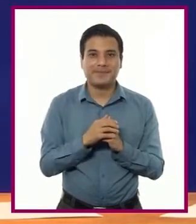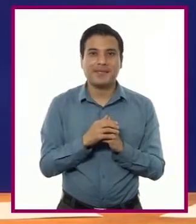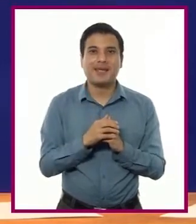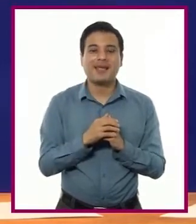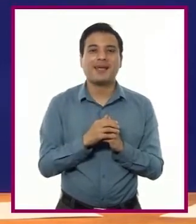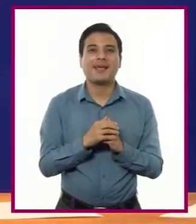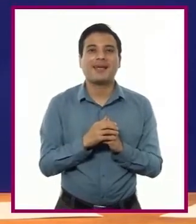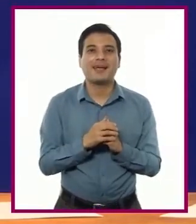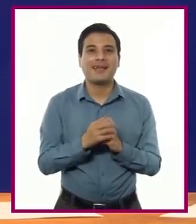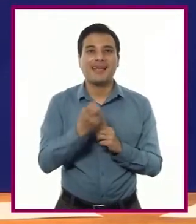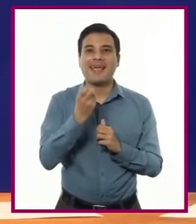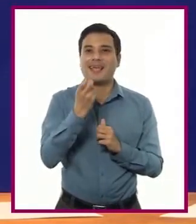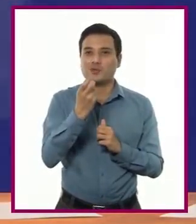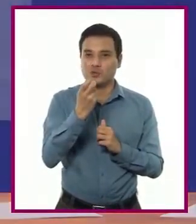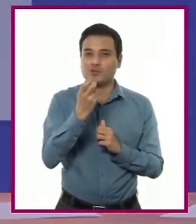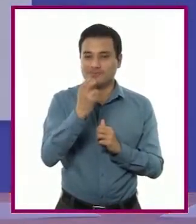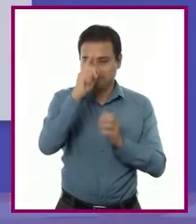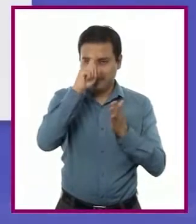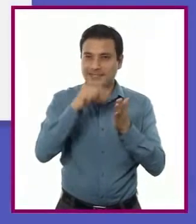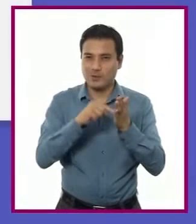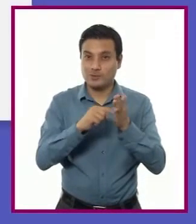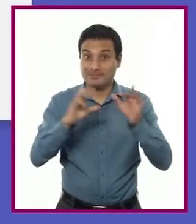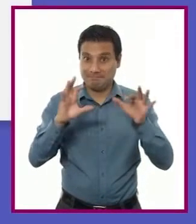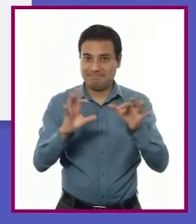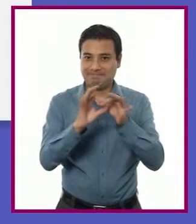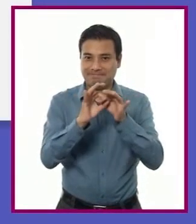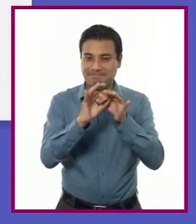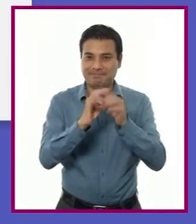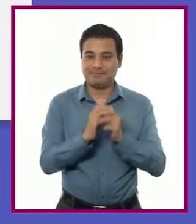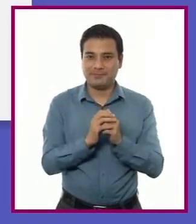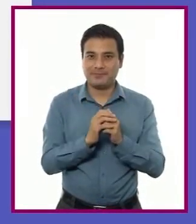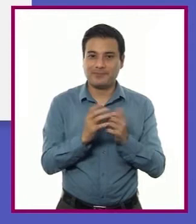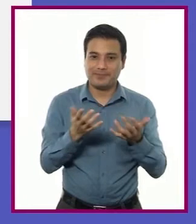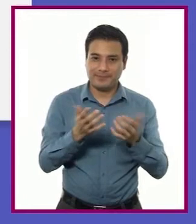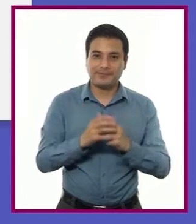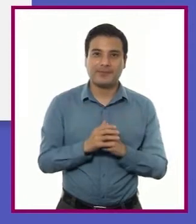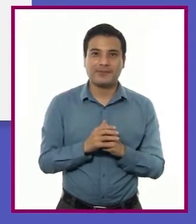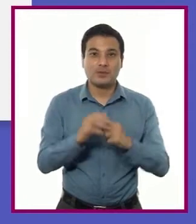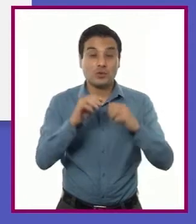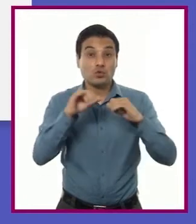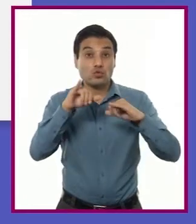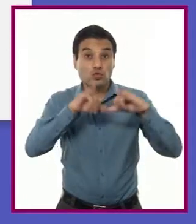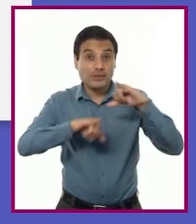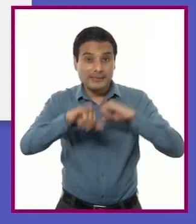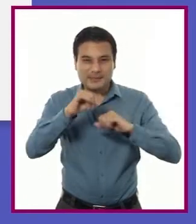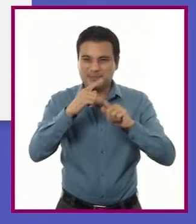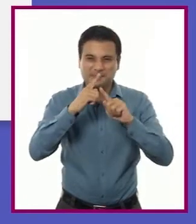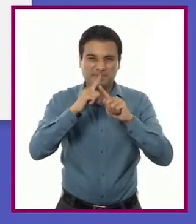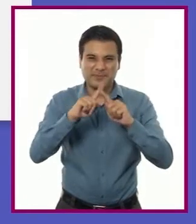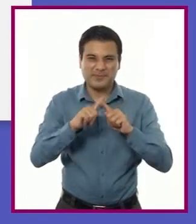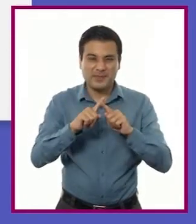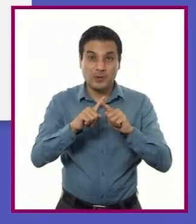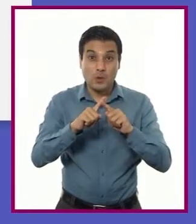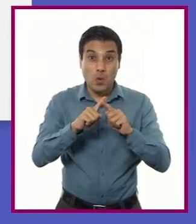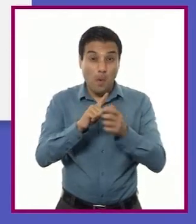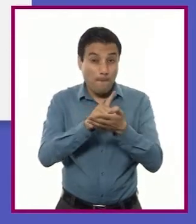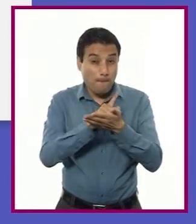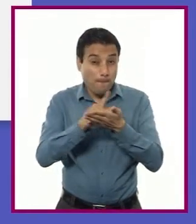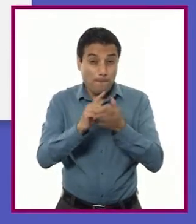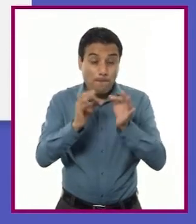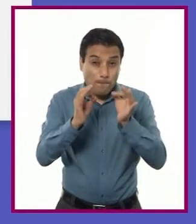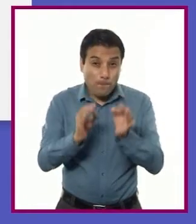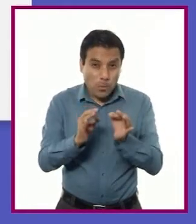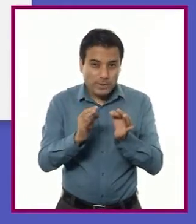Sería esto lo que debe continuar. Las sustancias puras pueden pasar de un estado al otro según la